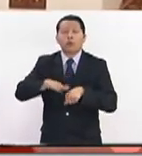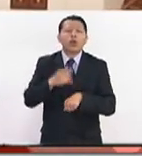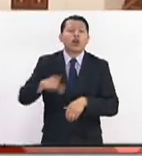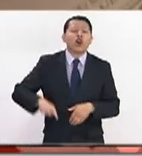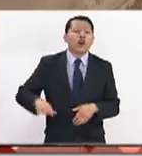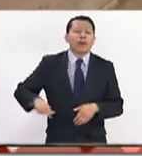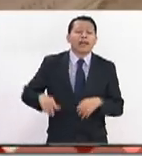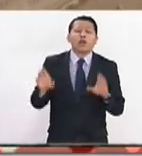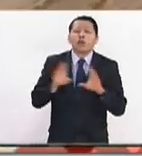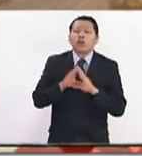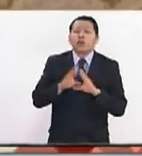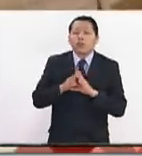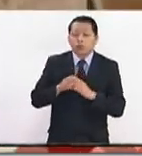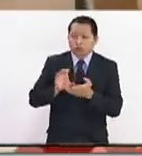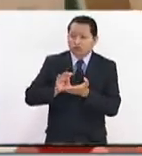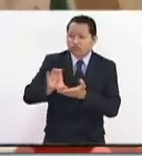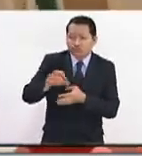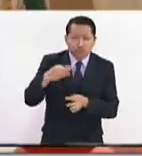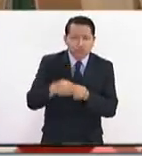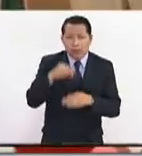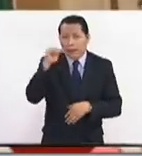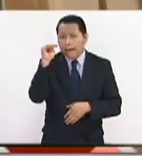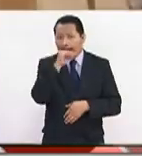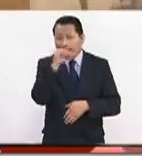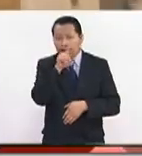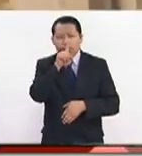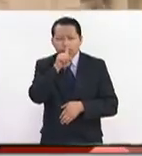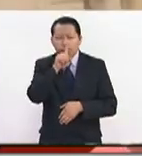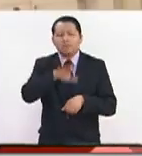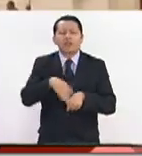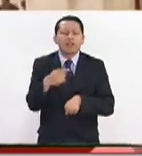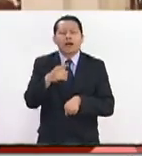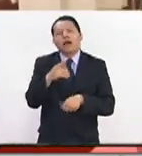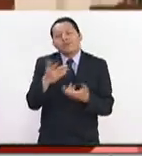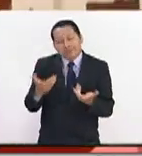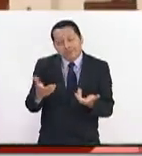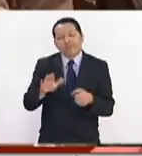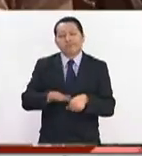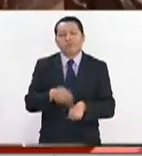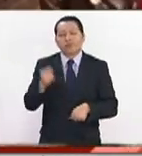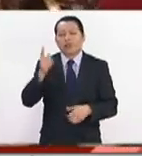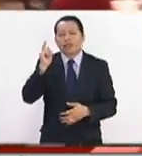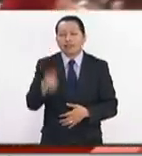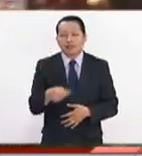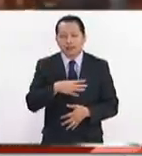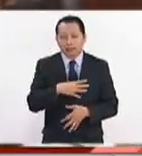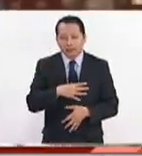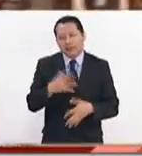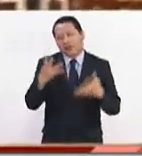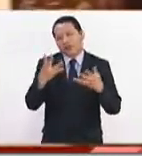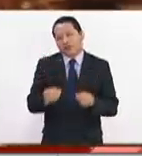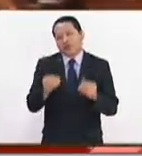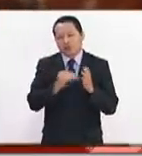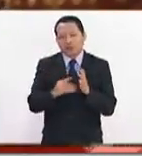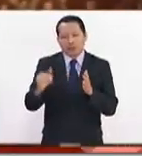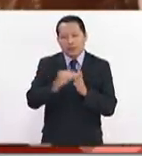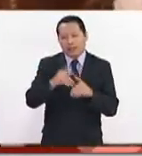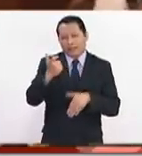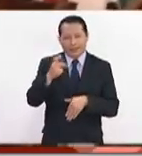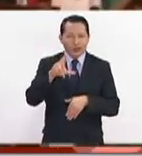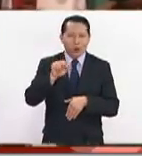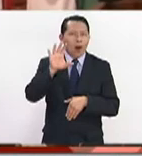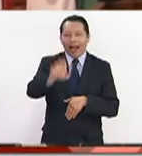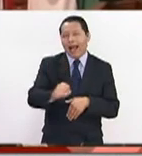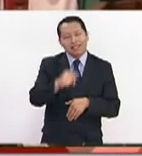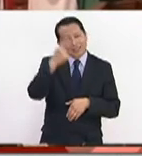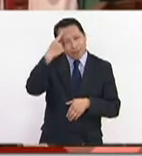aportando de manera directa, inmediata y de forma gratuita ahí? Bueno, pues porque son muchos millones de pesos, no alcanza para